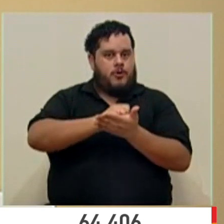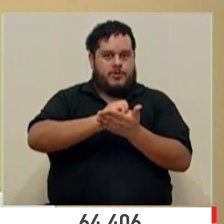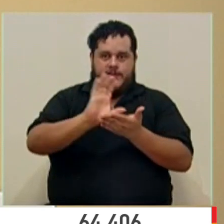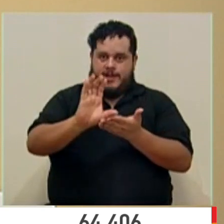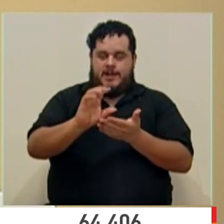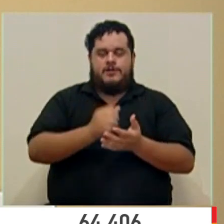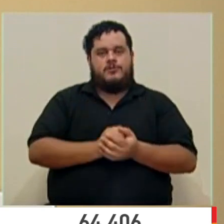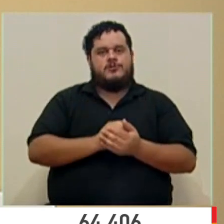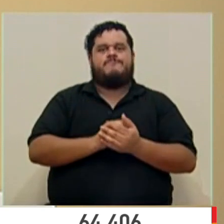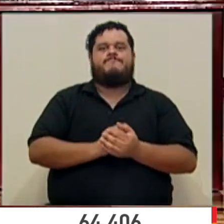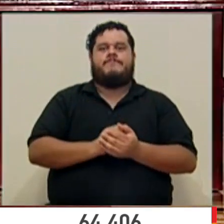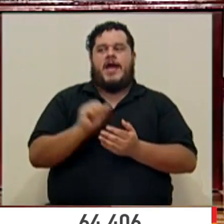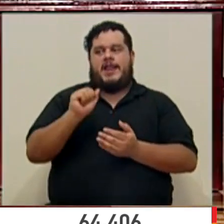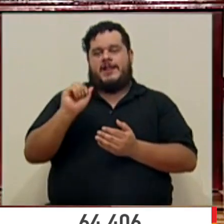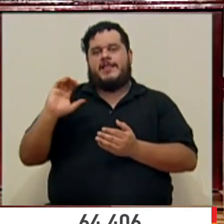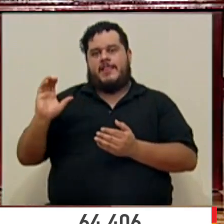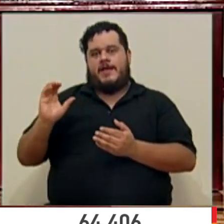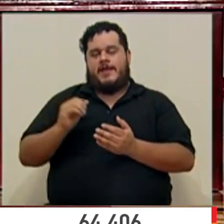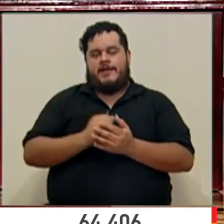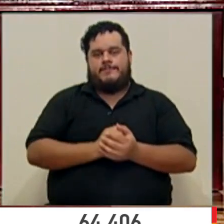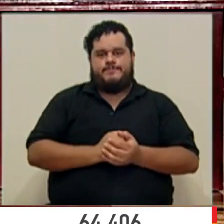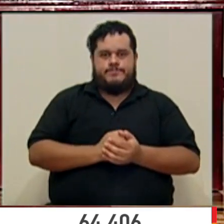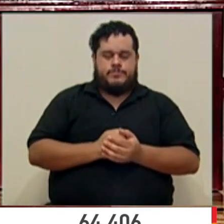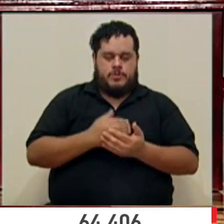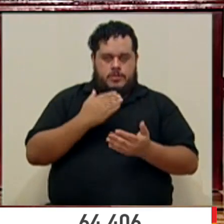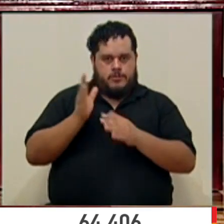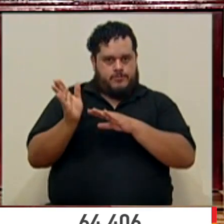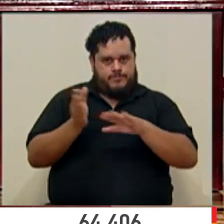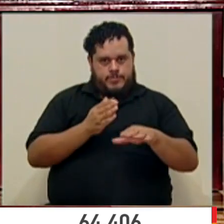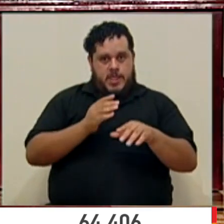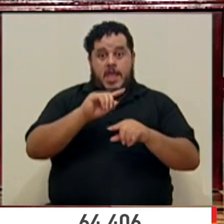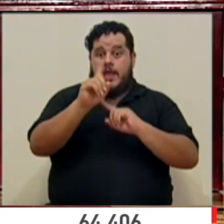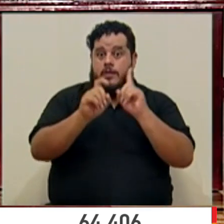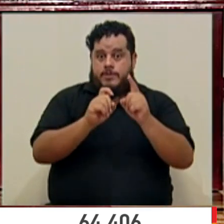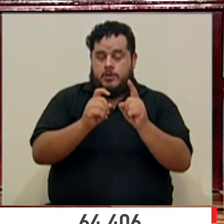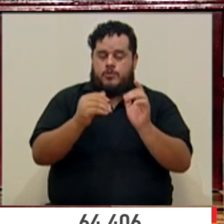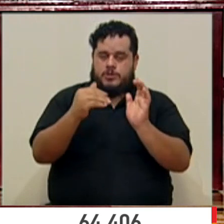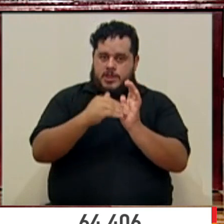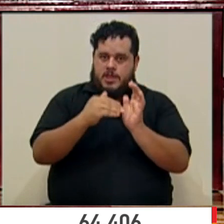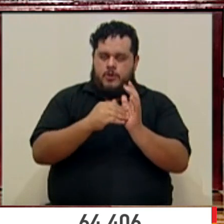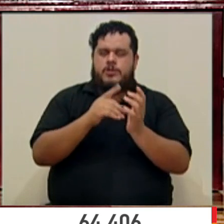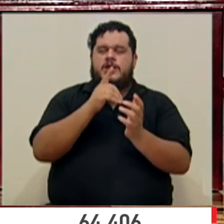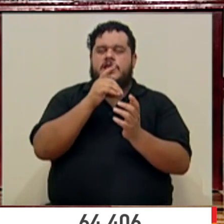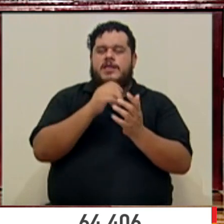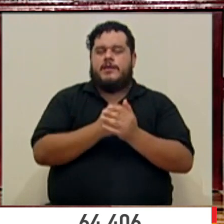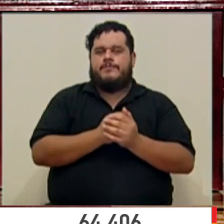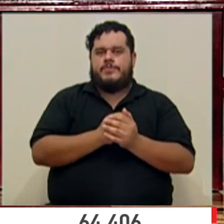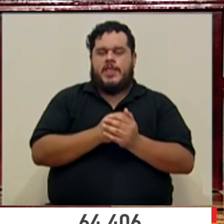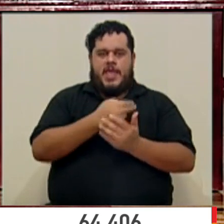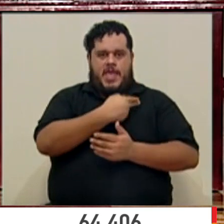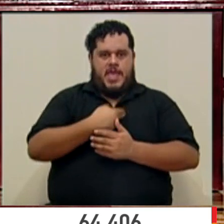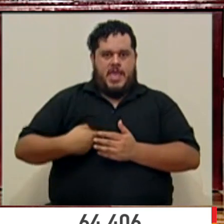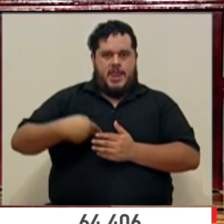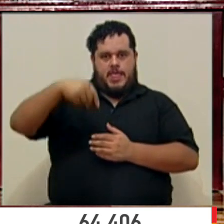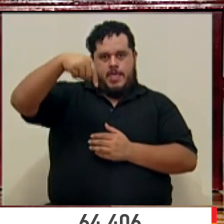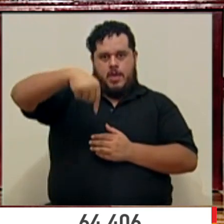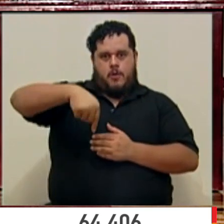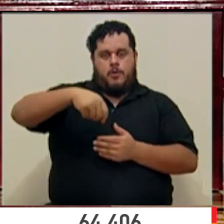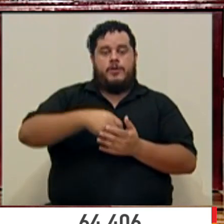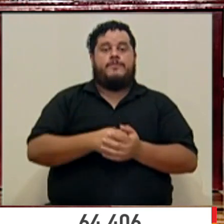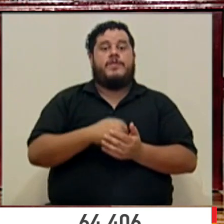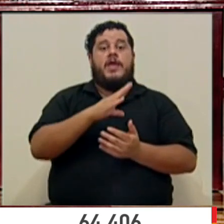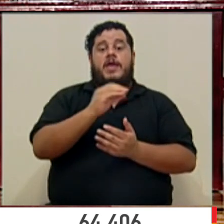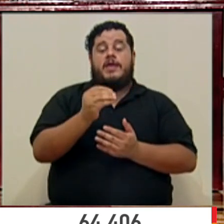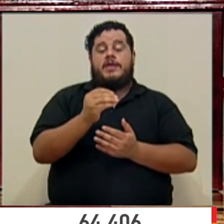naranja. Muchas gracias, don Alexander. La siguiente consulta la realiza el medio regional Heredia Hoy